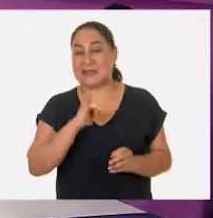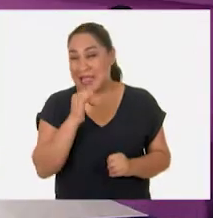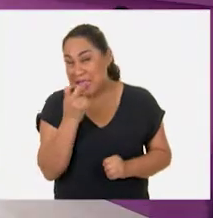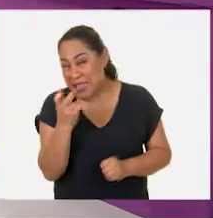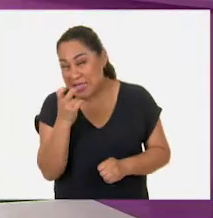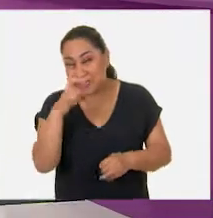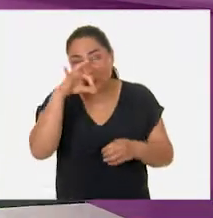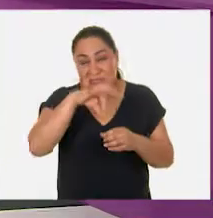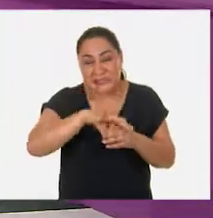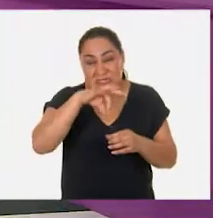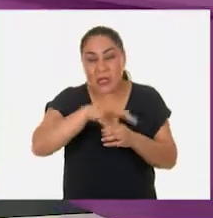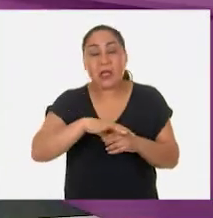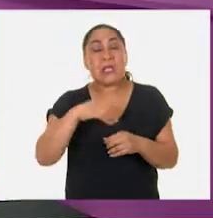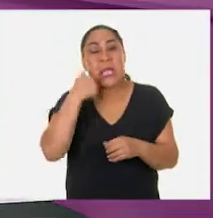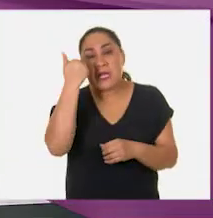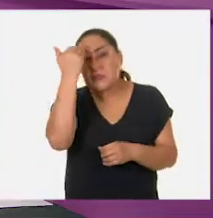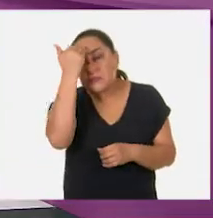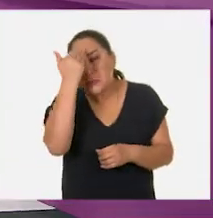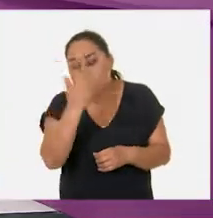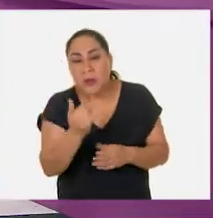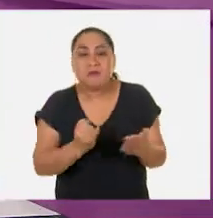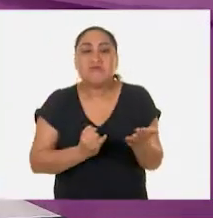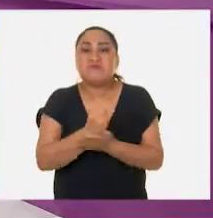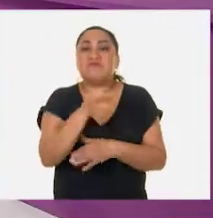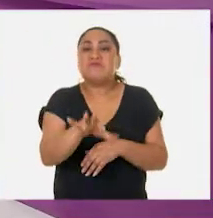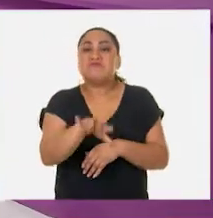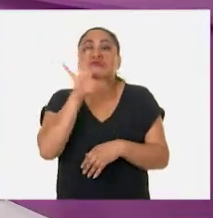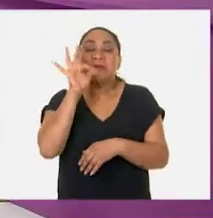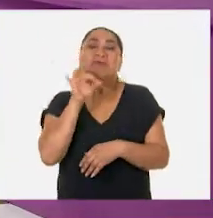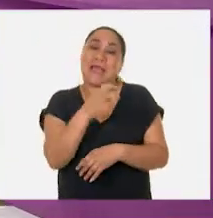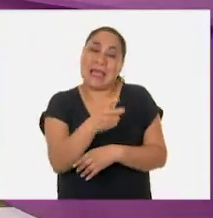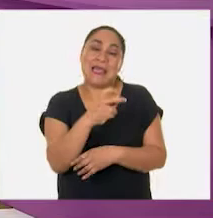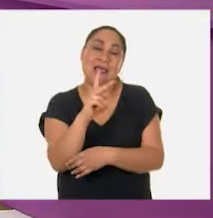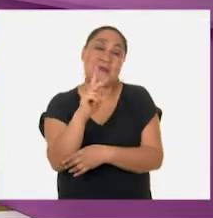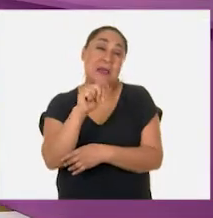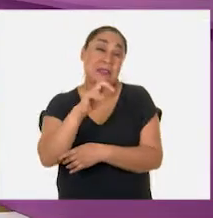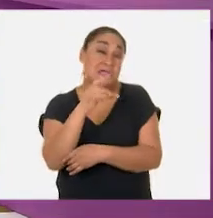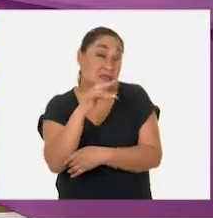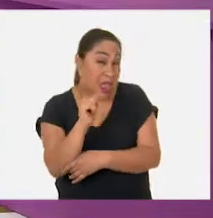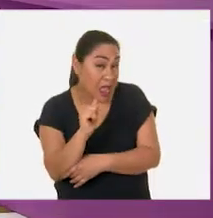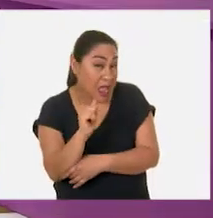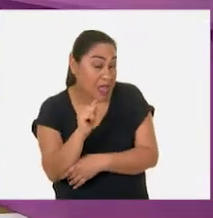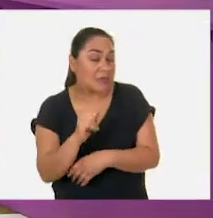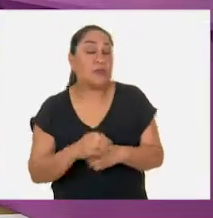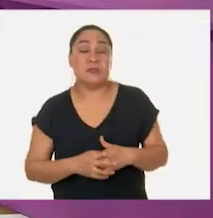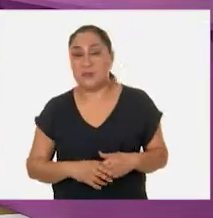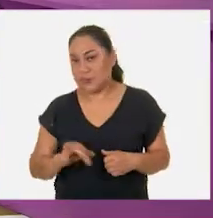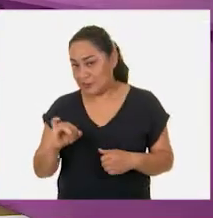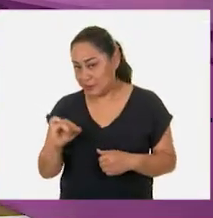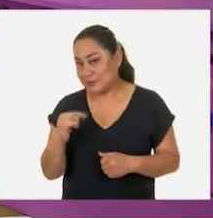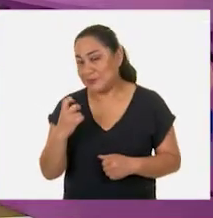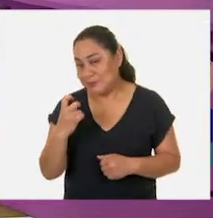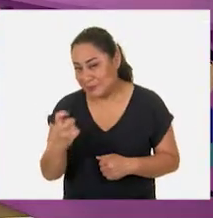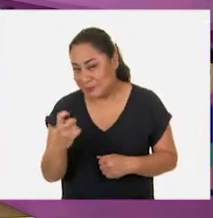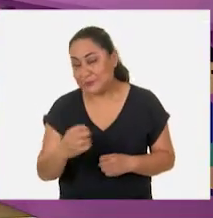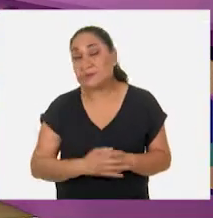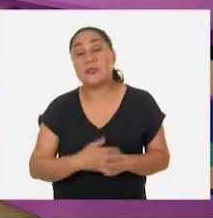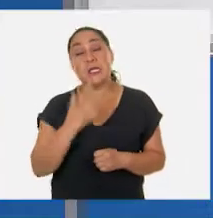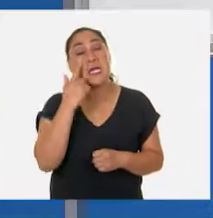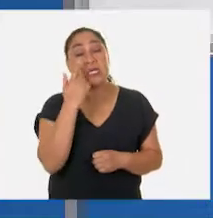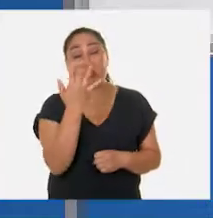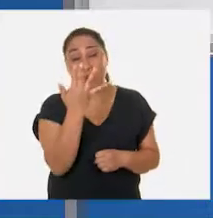¿Eso se tuvo que hacer para que llegara el nombre de Panchita? Así es. Y de 50